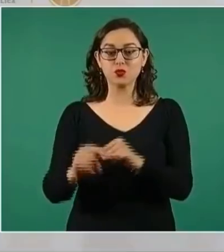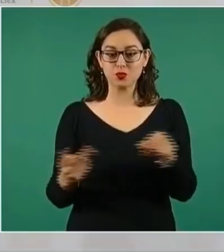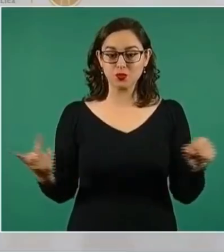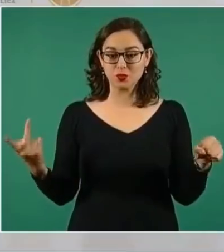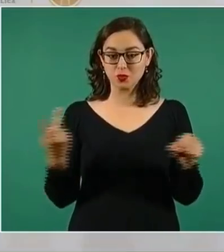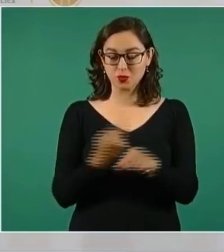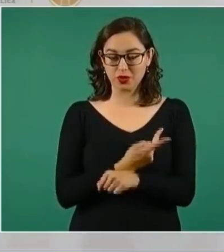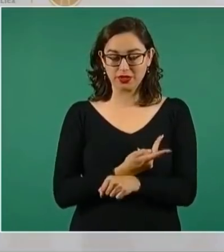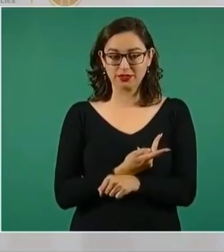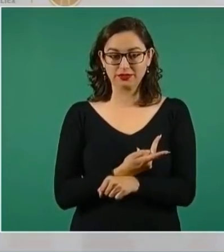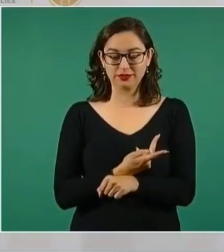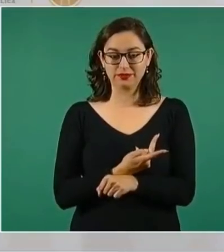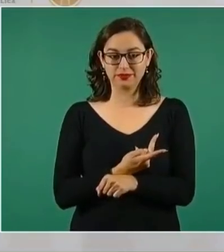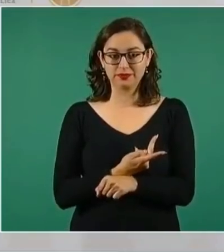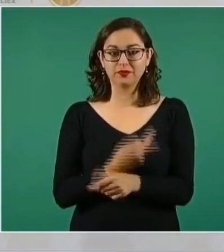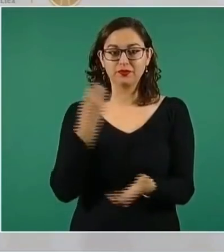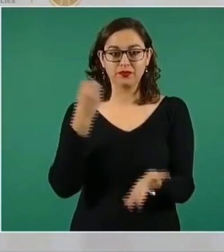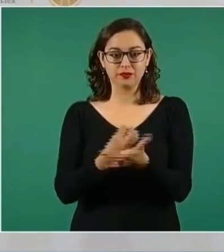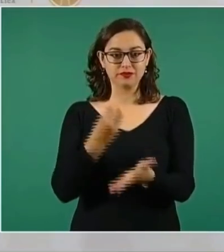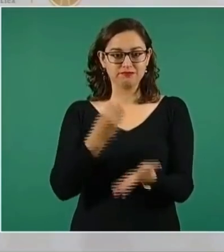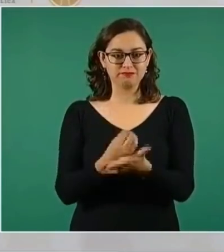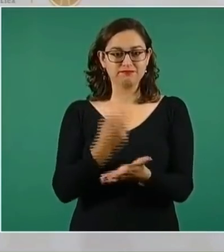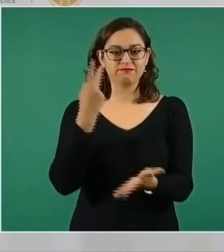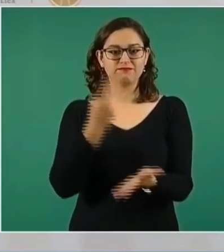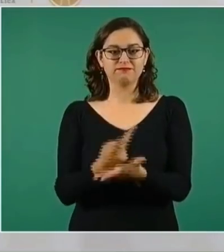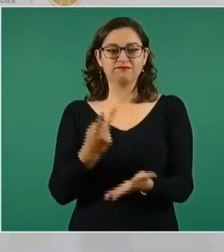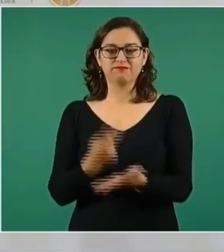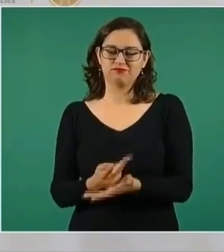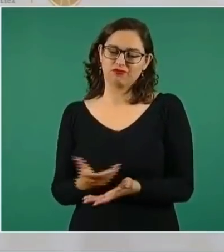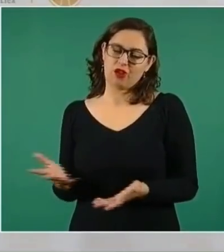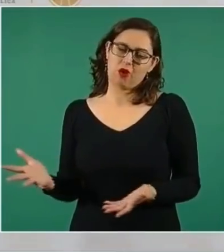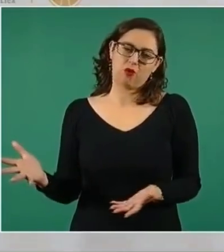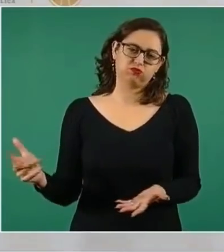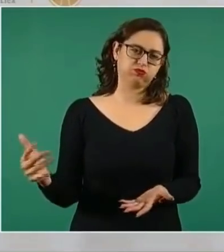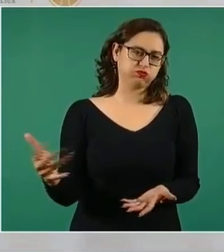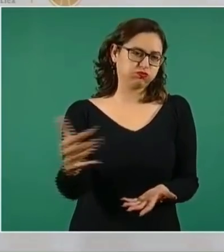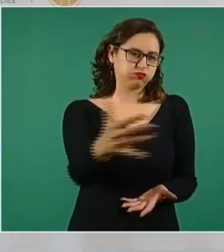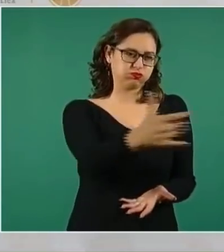anhelado tesoro en oro y plata de Tenochtitlán.